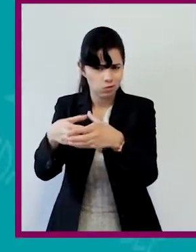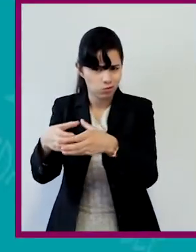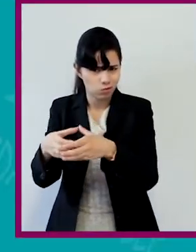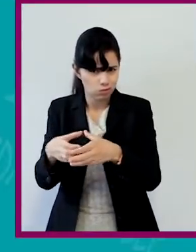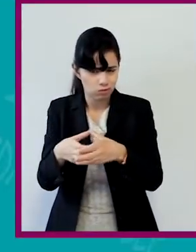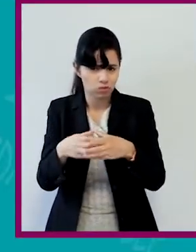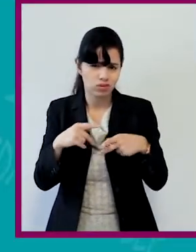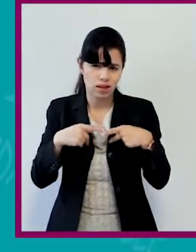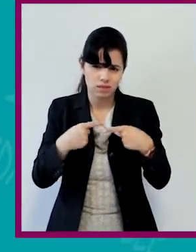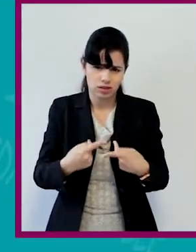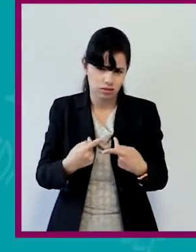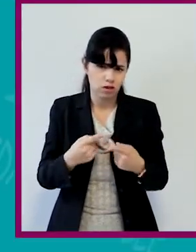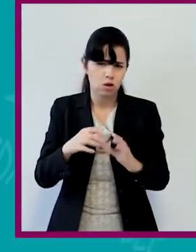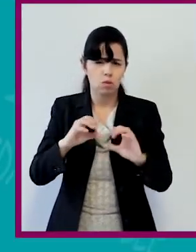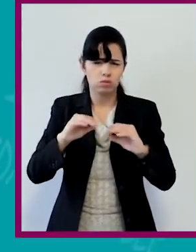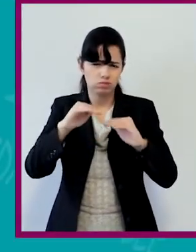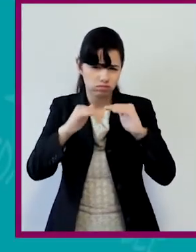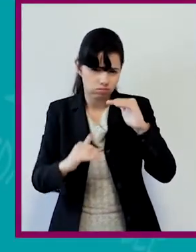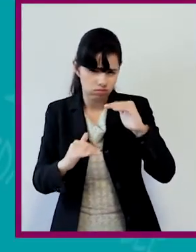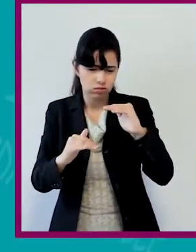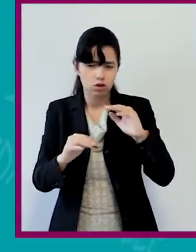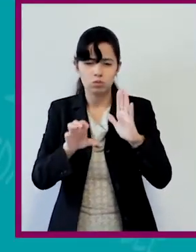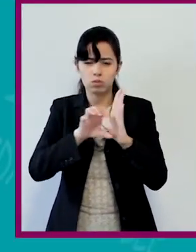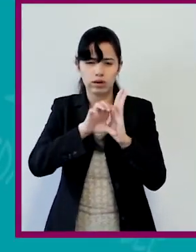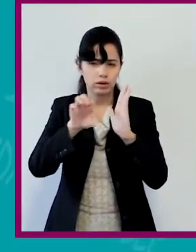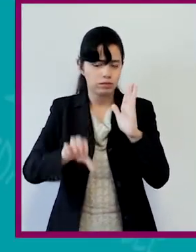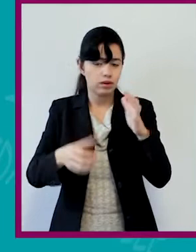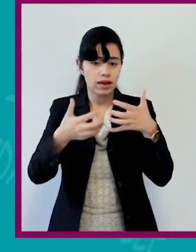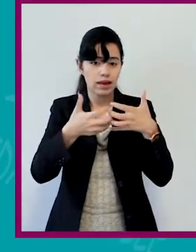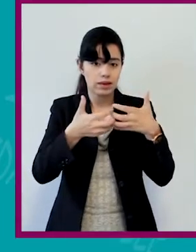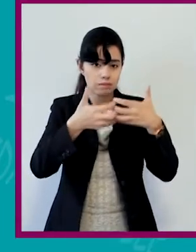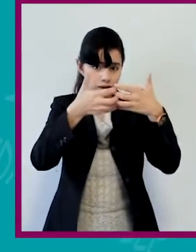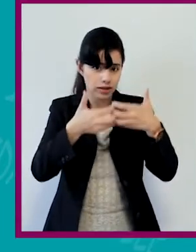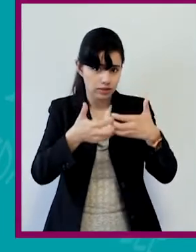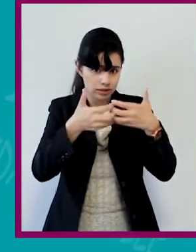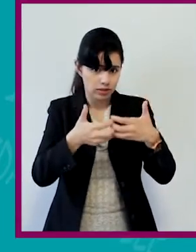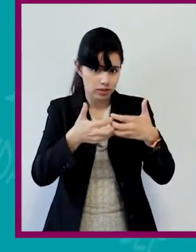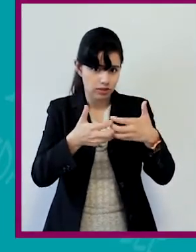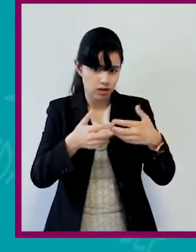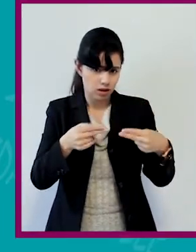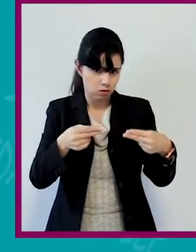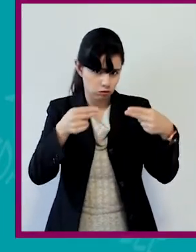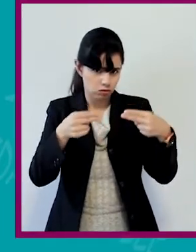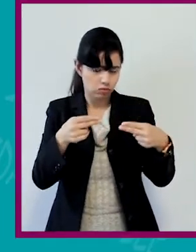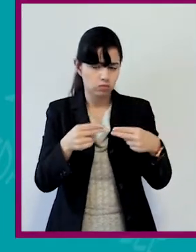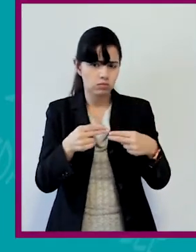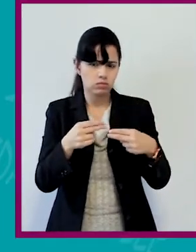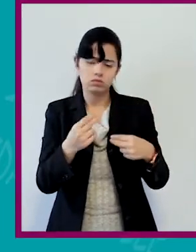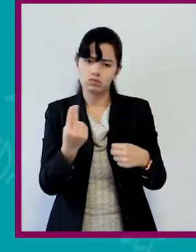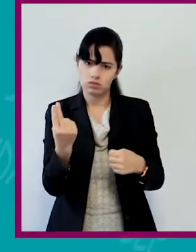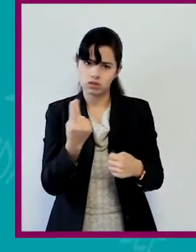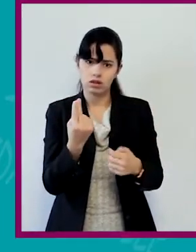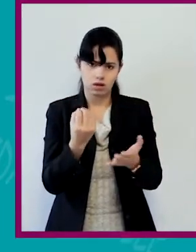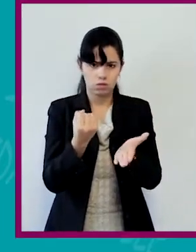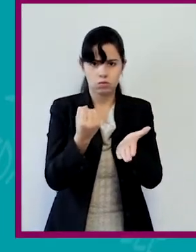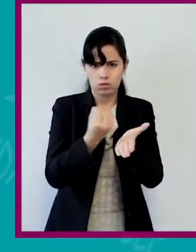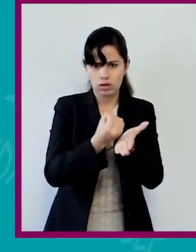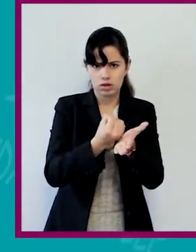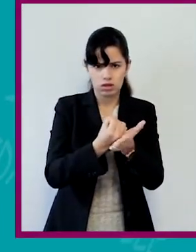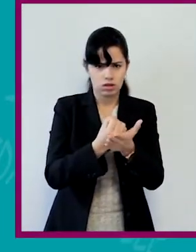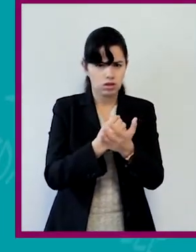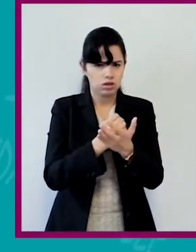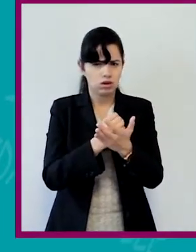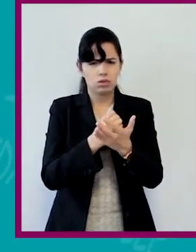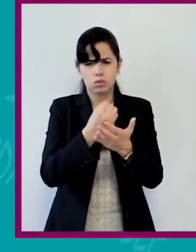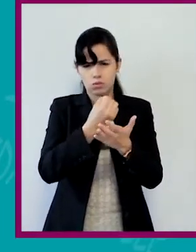Las empresas, por ejemplo, tengan la obligación o se propongan a sí mismas contratar